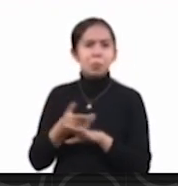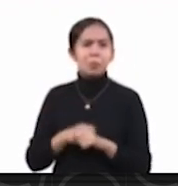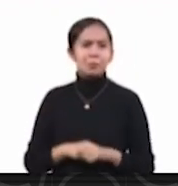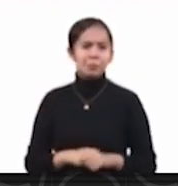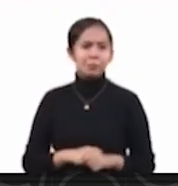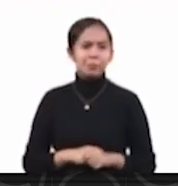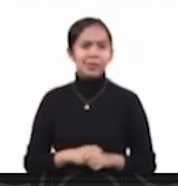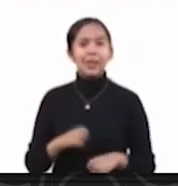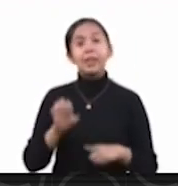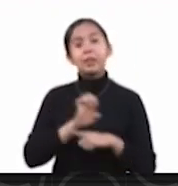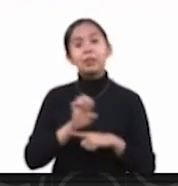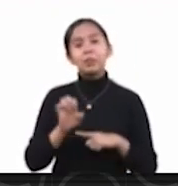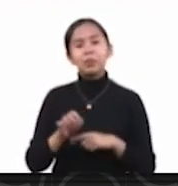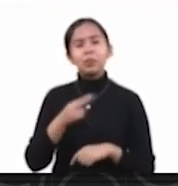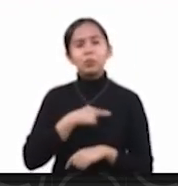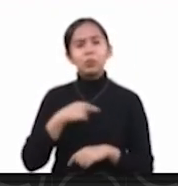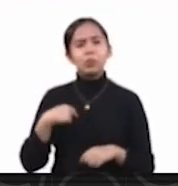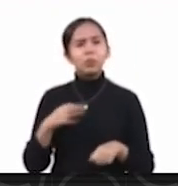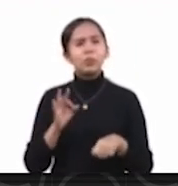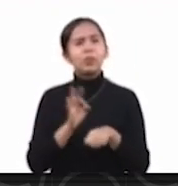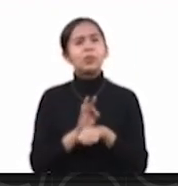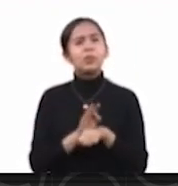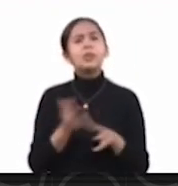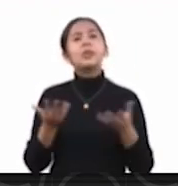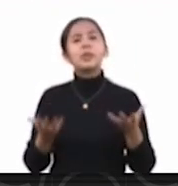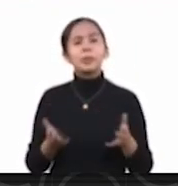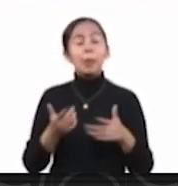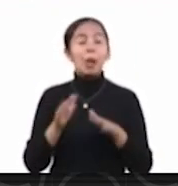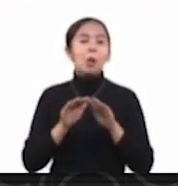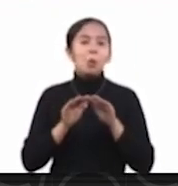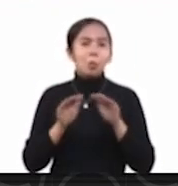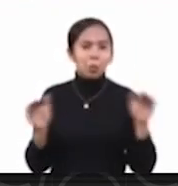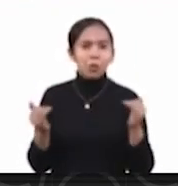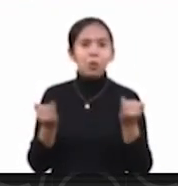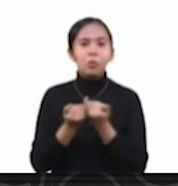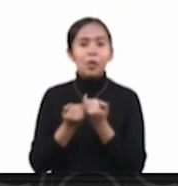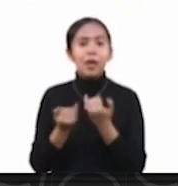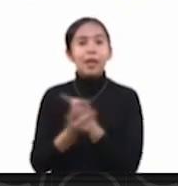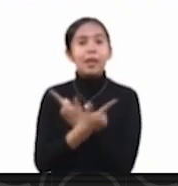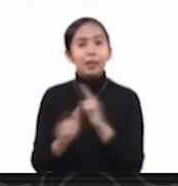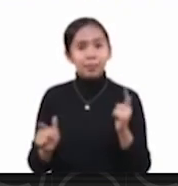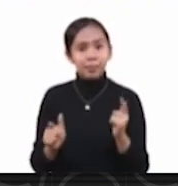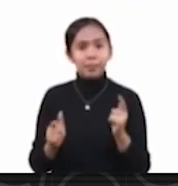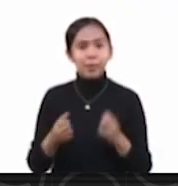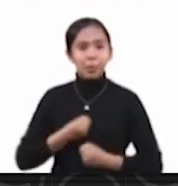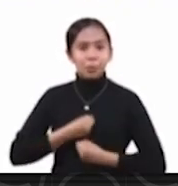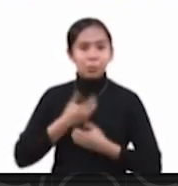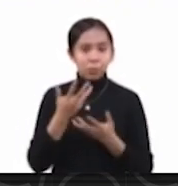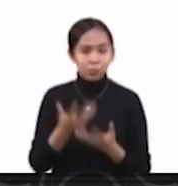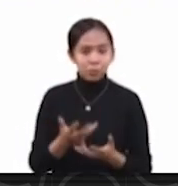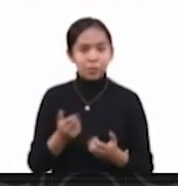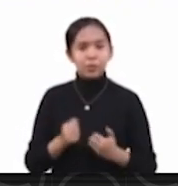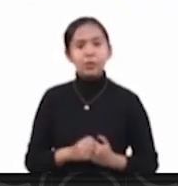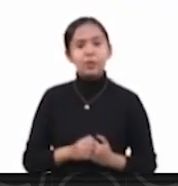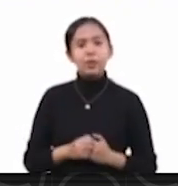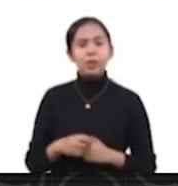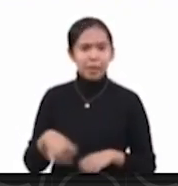Entonces, nosotros lo que estamos defendiendo es la democracia, la libre expresión también, pero hacia adentro